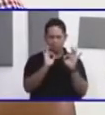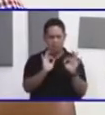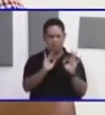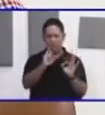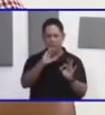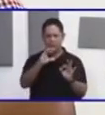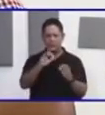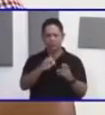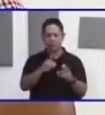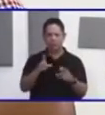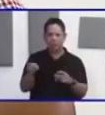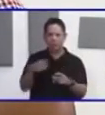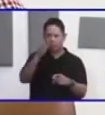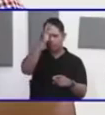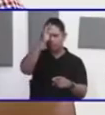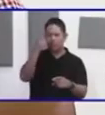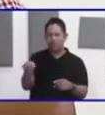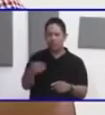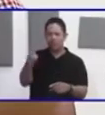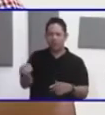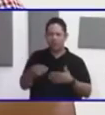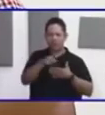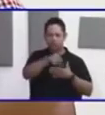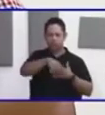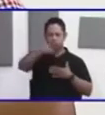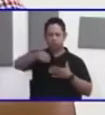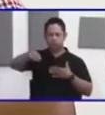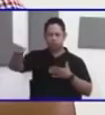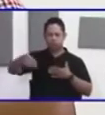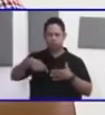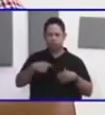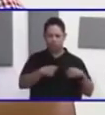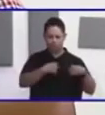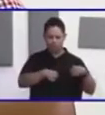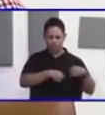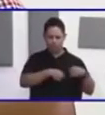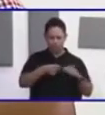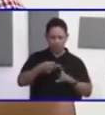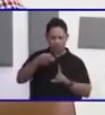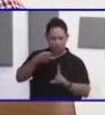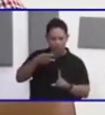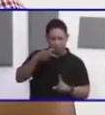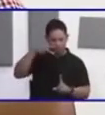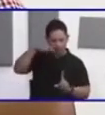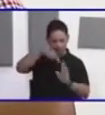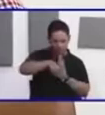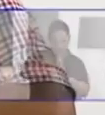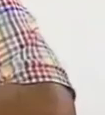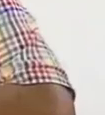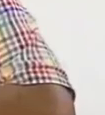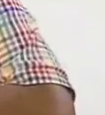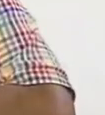con monitores de signos vitales de transporte, un electrocardiógrafo, marcapasos externos, rayos X portátil para